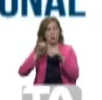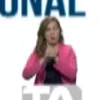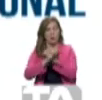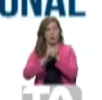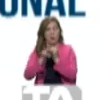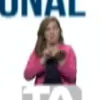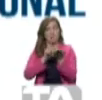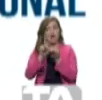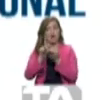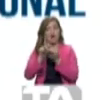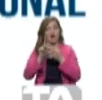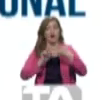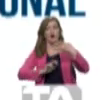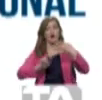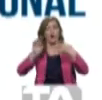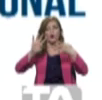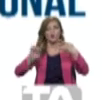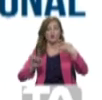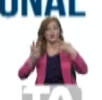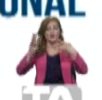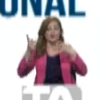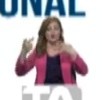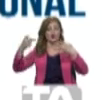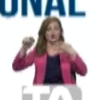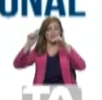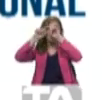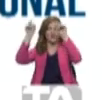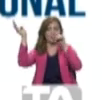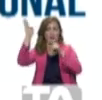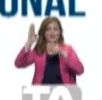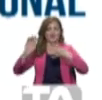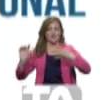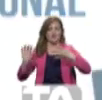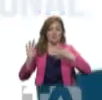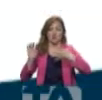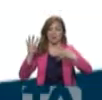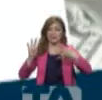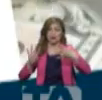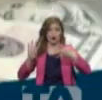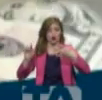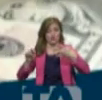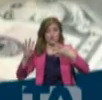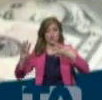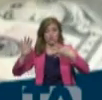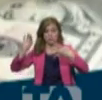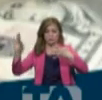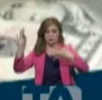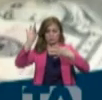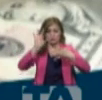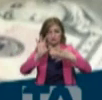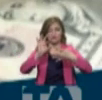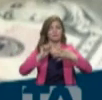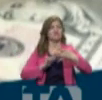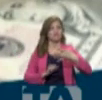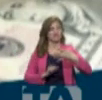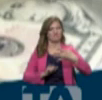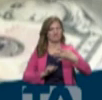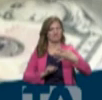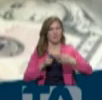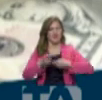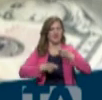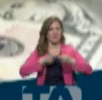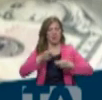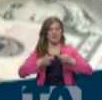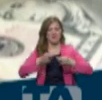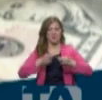publicitario, de los $4.6 millones que llegaron de Odebrecht y otras compañías. Esta empresa reportó ventas por publicidad superiores a